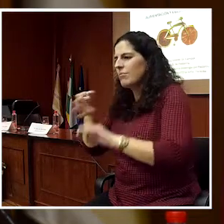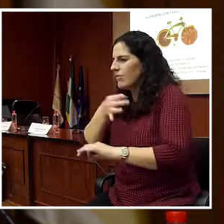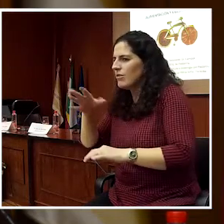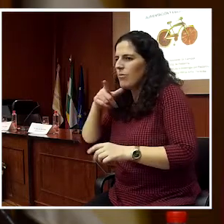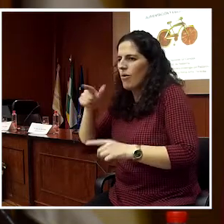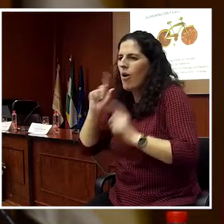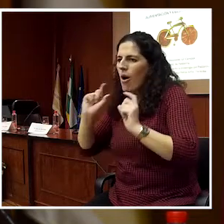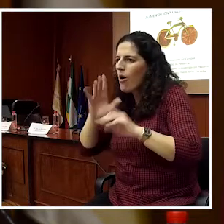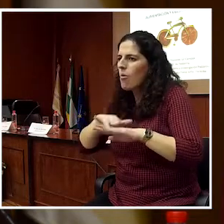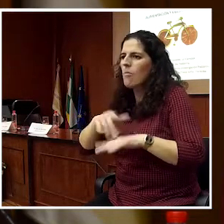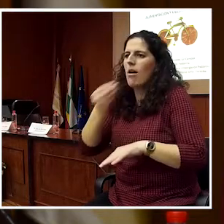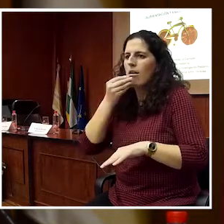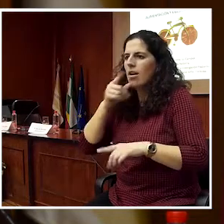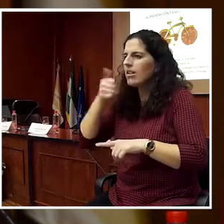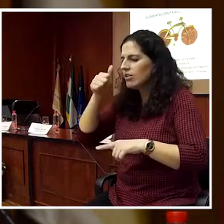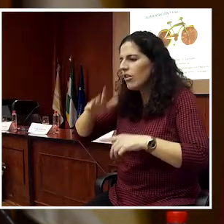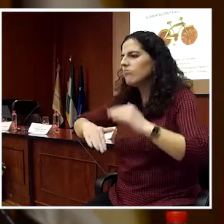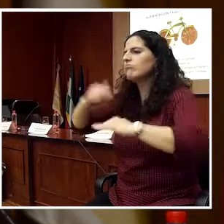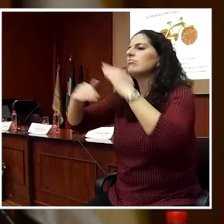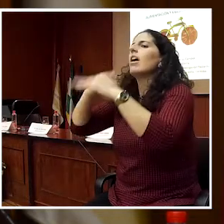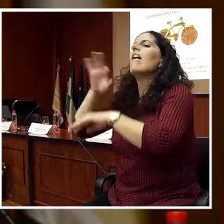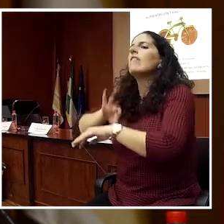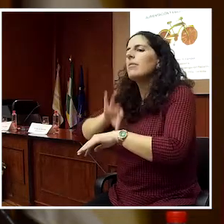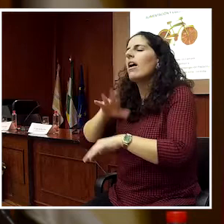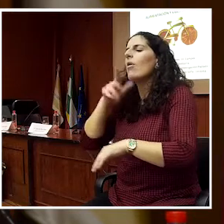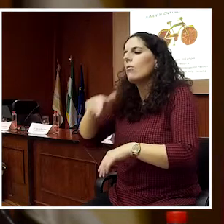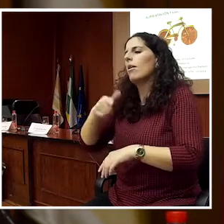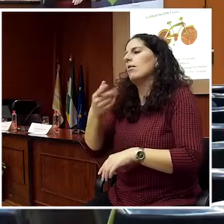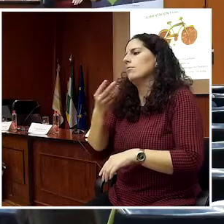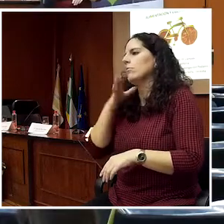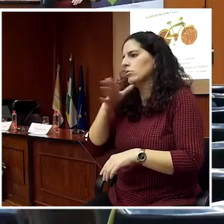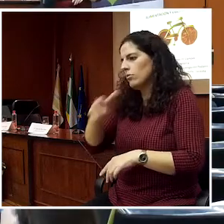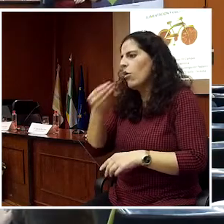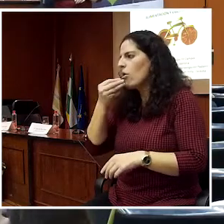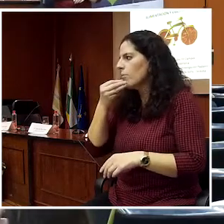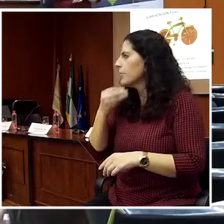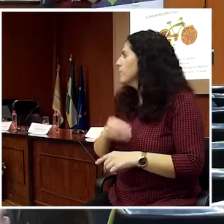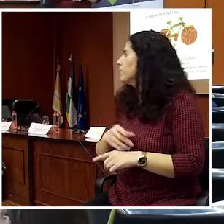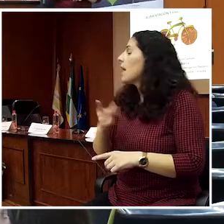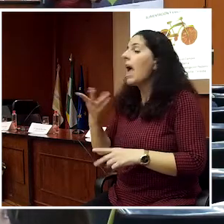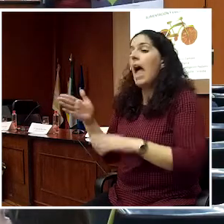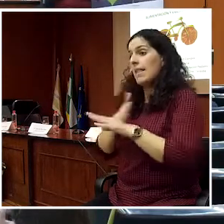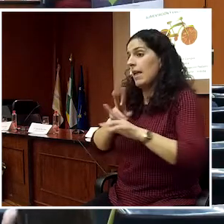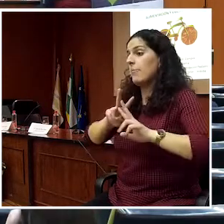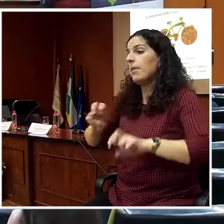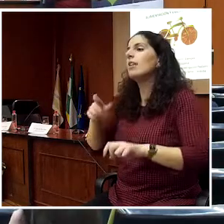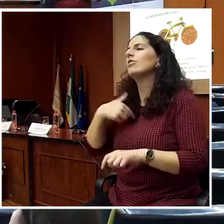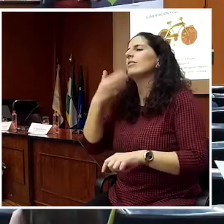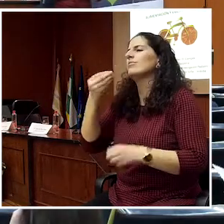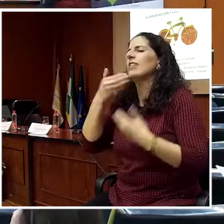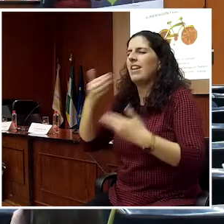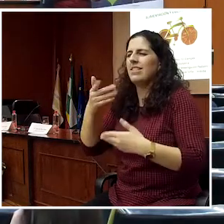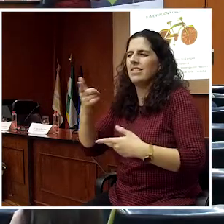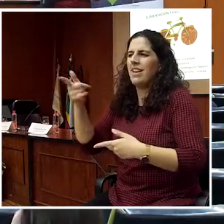con el desarrollo de esta enfermedad. Antes de comenzar, me gustaría agradecer